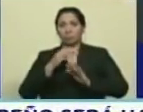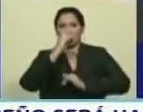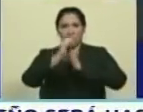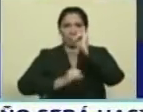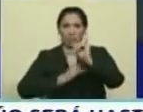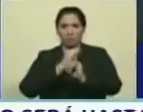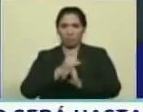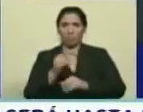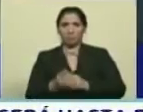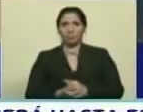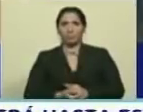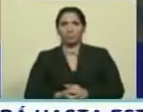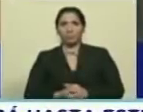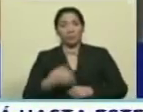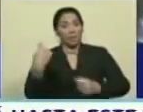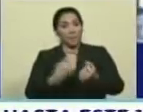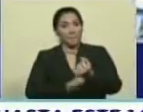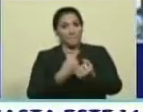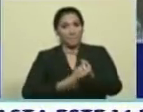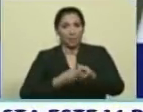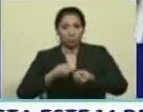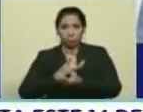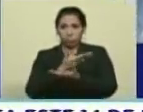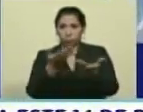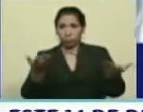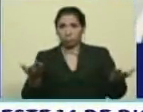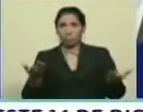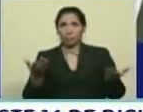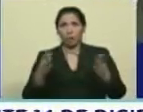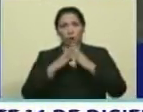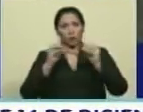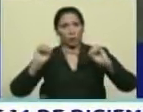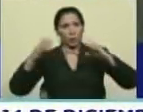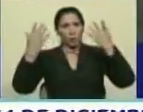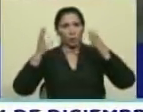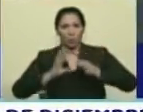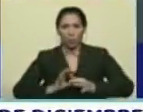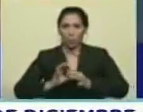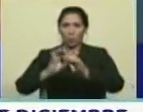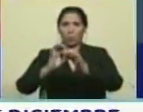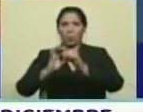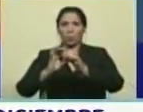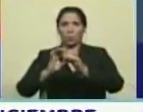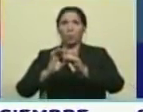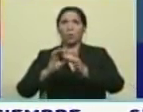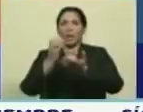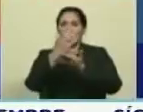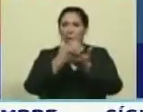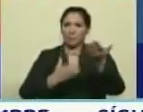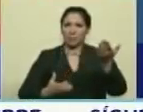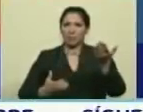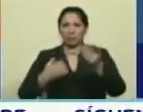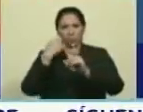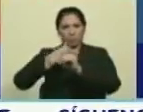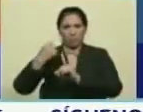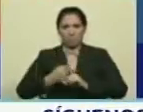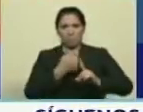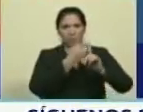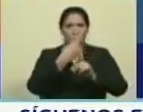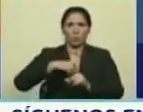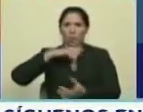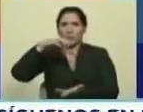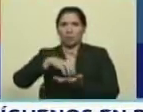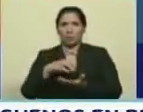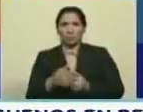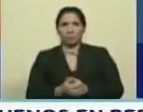internacional. Hermanas y hermanos, todos los que hemos logrado juntos quedaría como otro capítulo del empeño de nuestra región por unirse, que